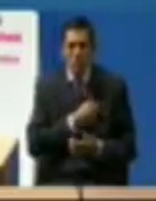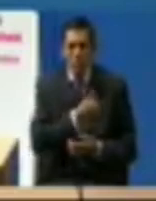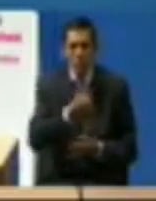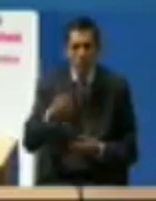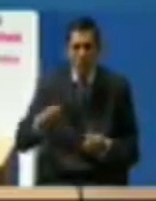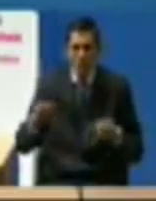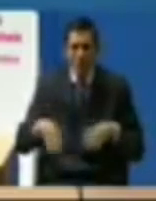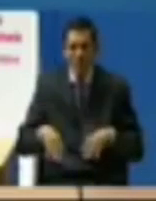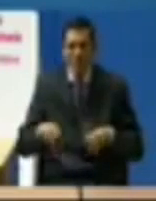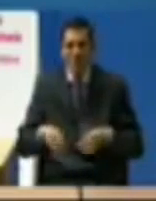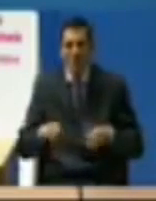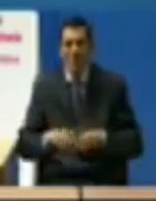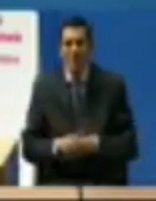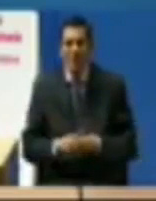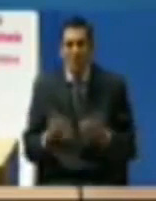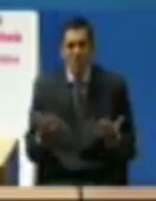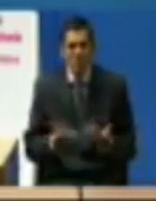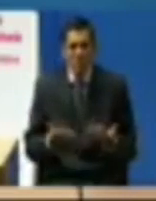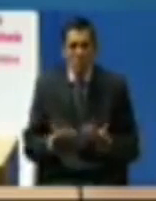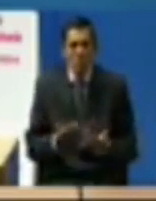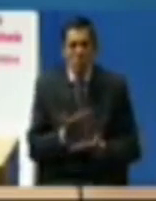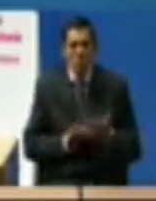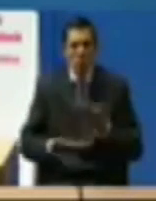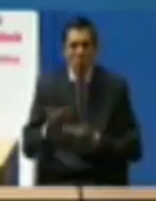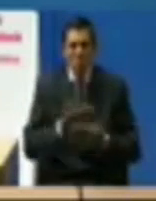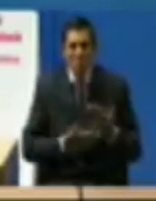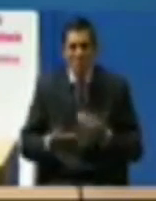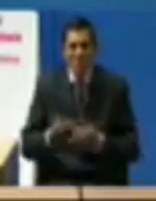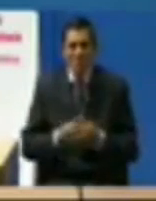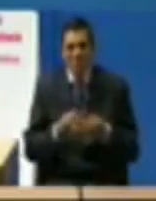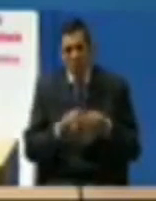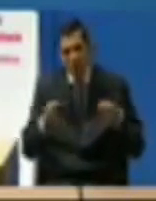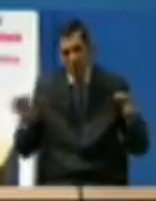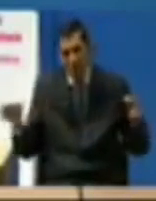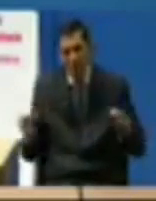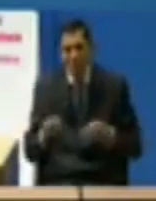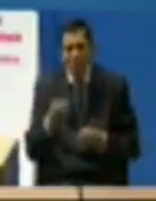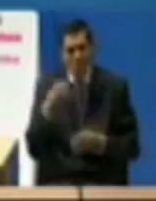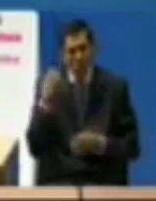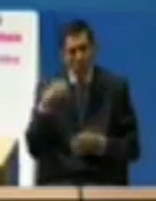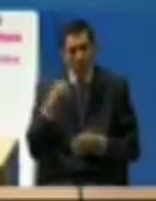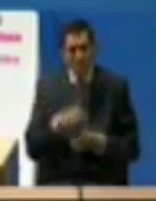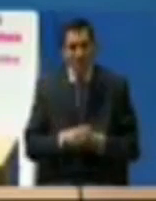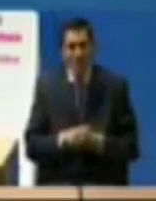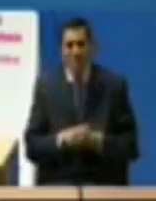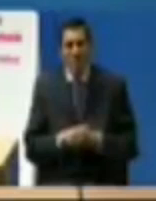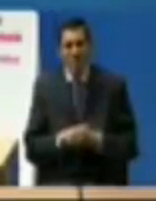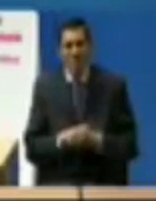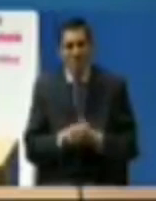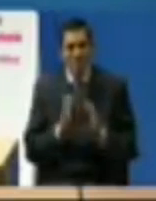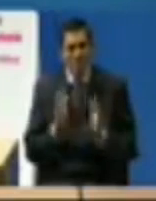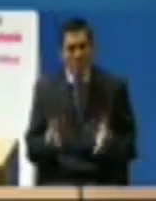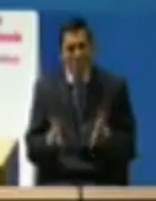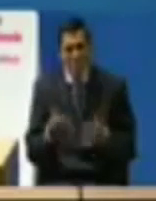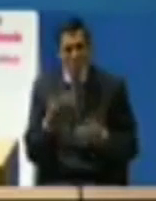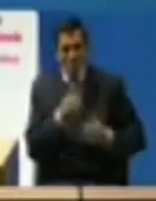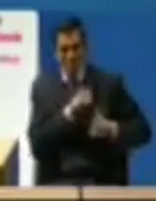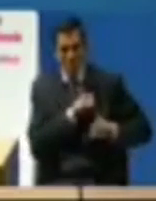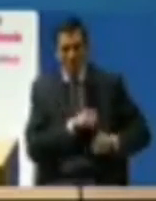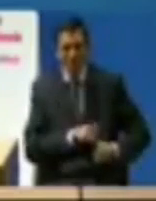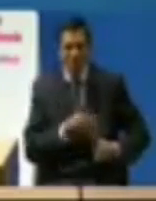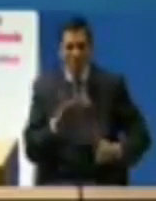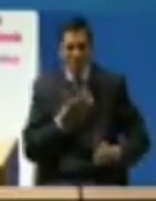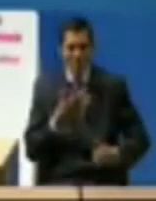mantenerlas actualizadas, disponibles, compartirlas, difundirlas. En Oaxaca, aparte, estamos ya, de que ya tomamos la conciencia de tener esta